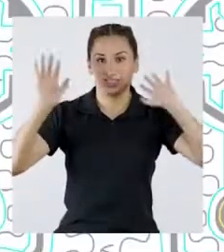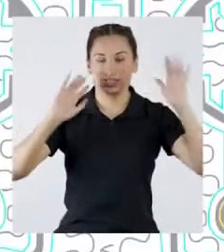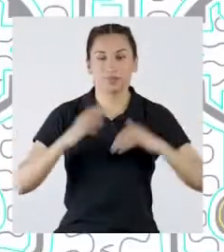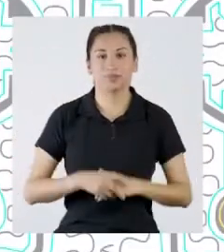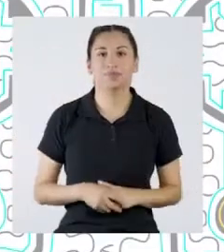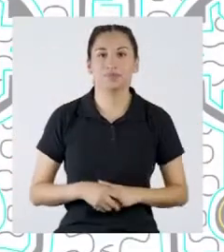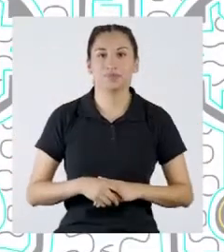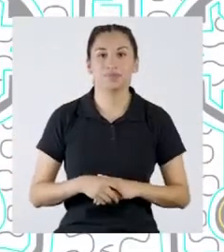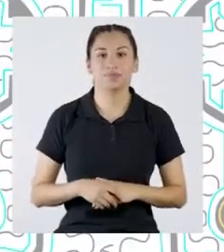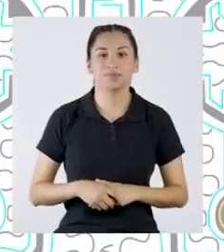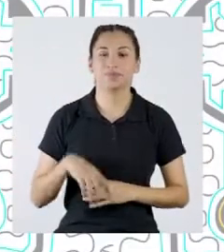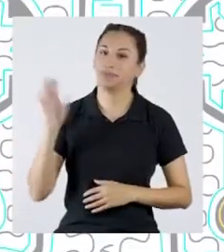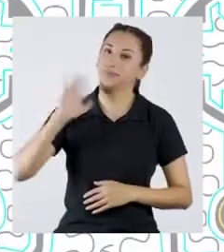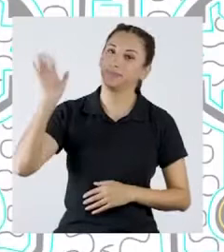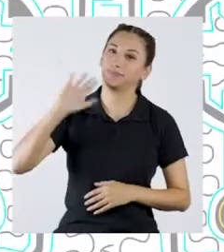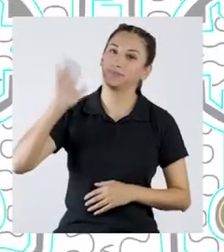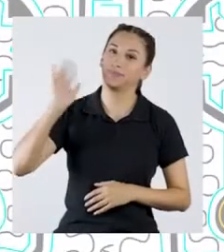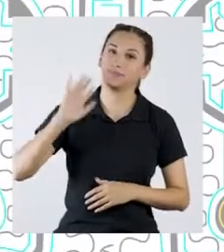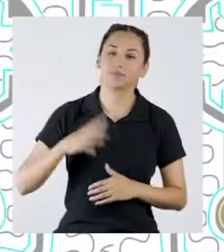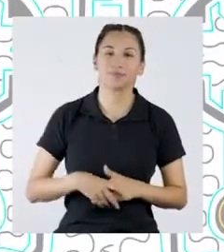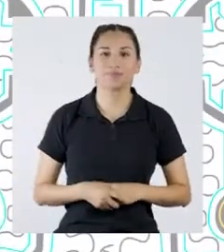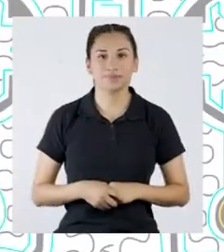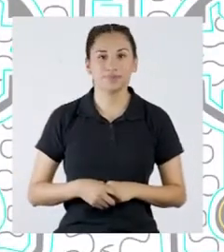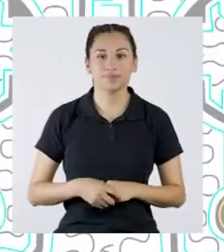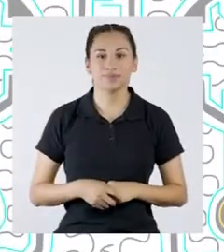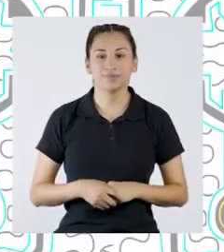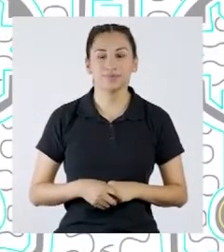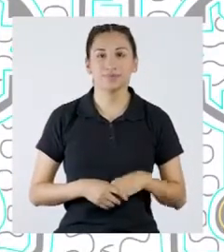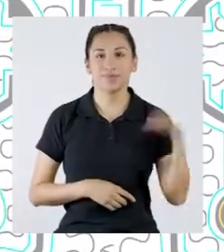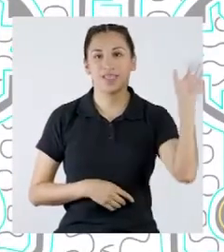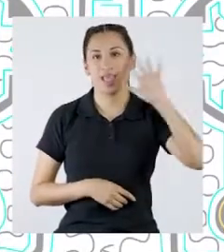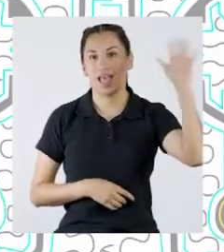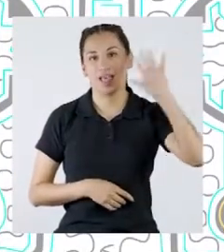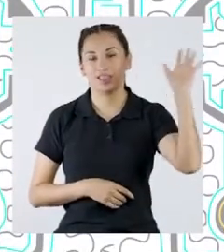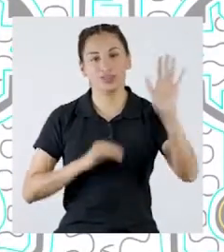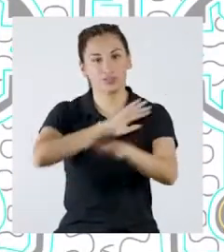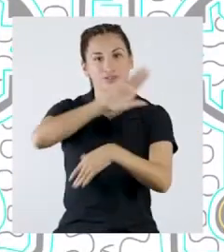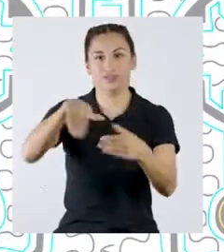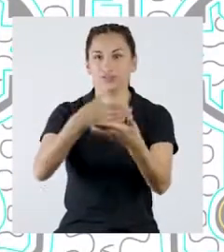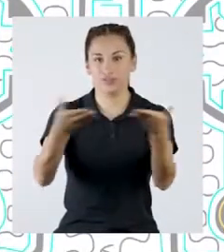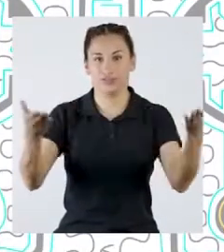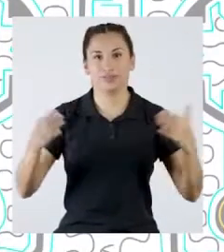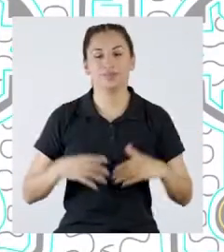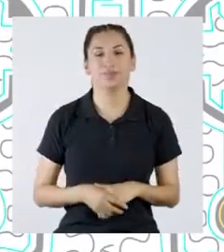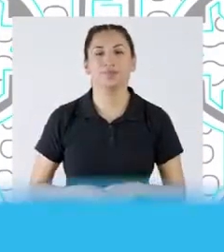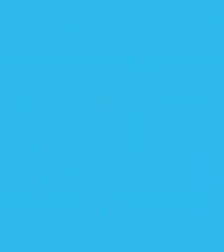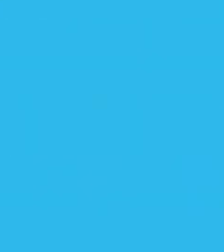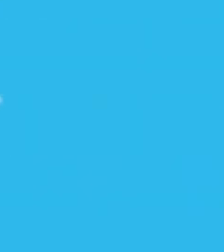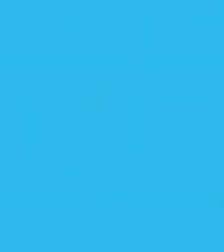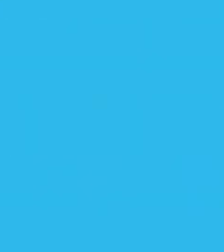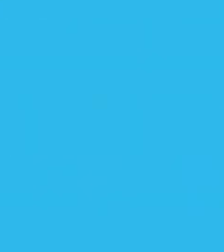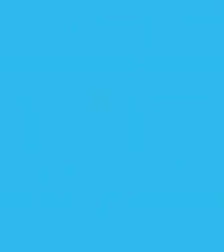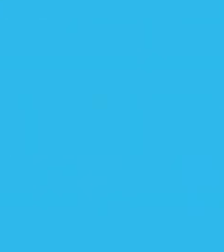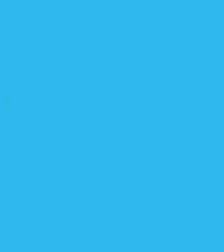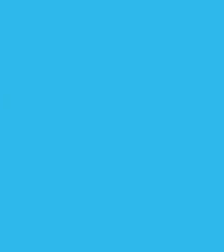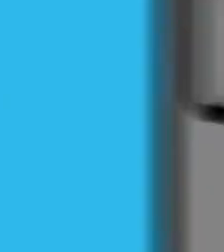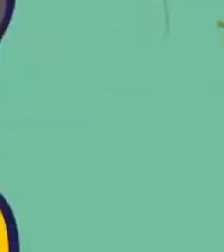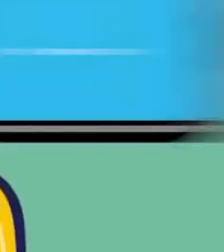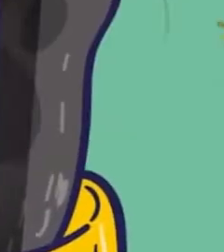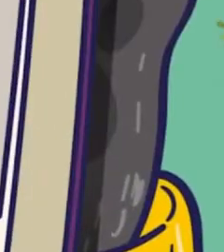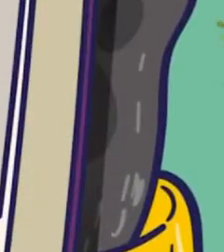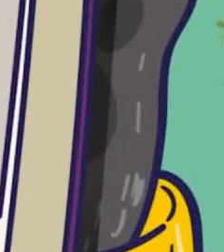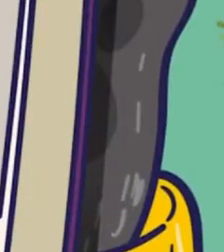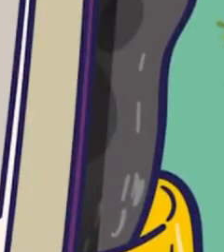Hatajana. Aquí sin cámara. Adiós a todos.